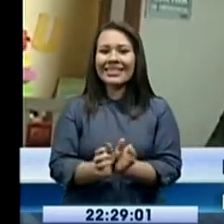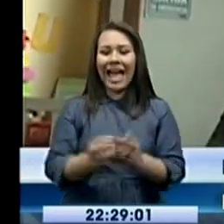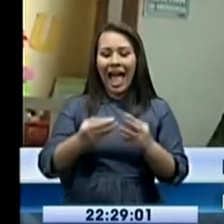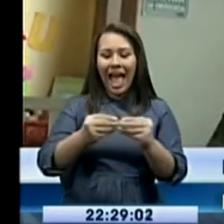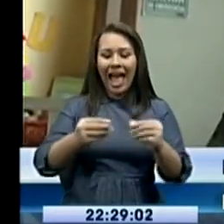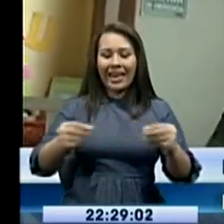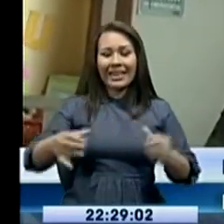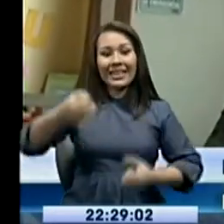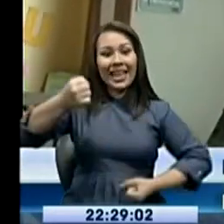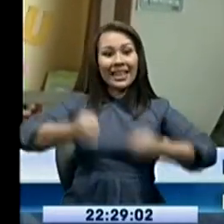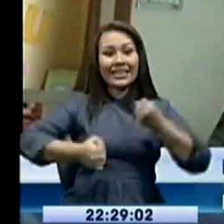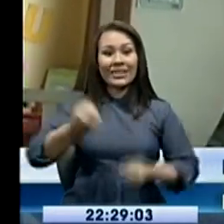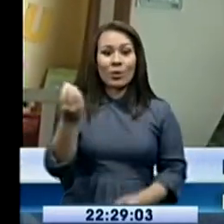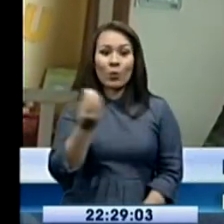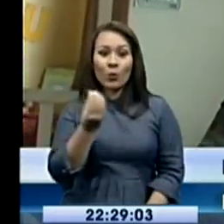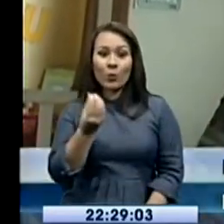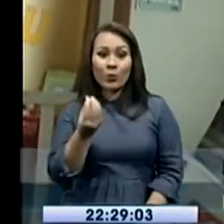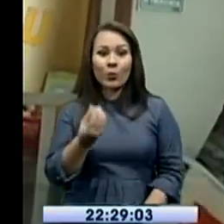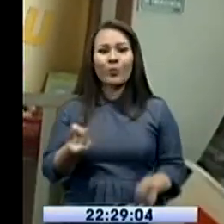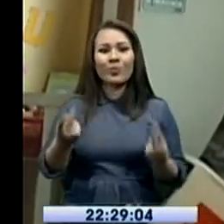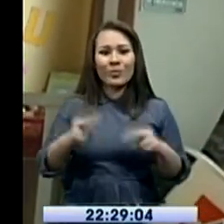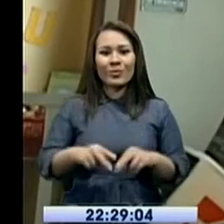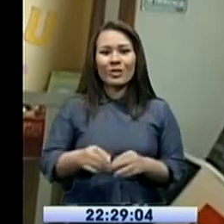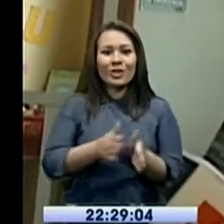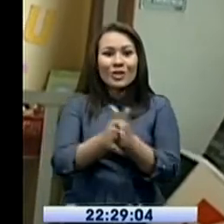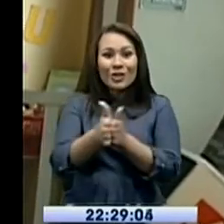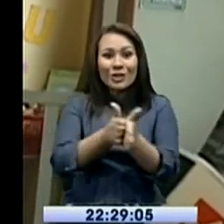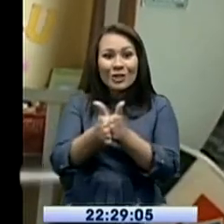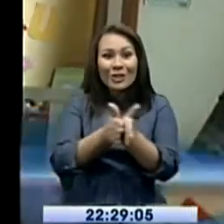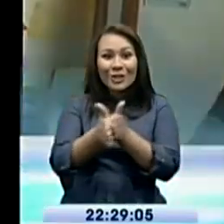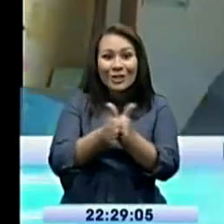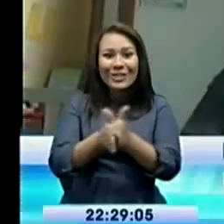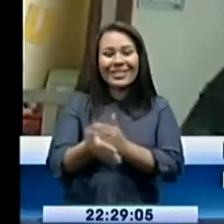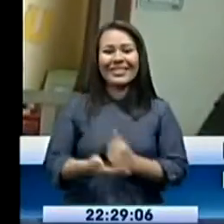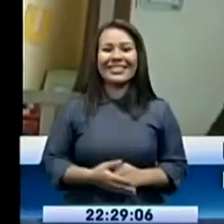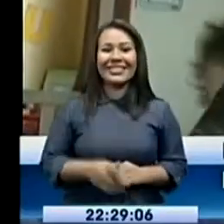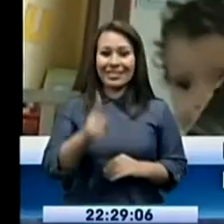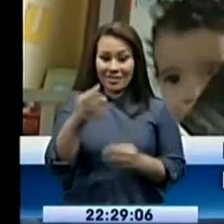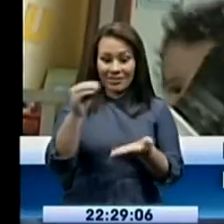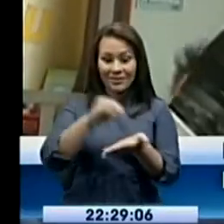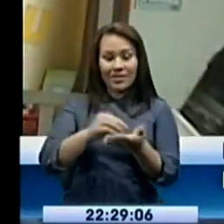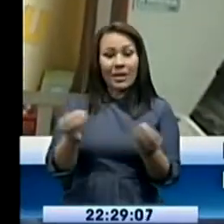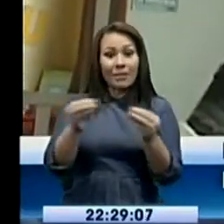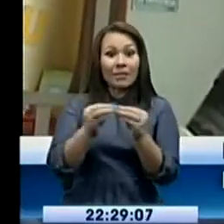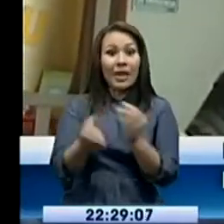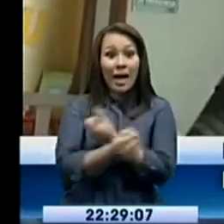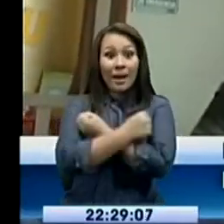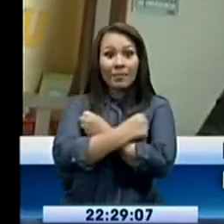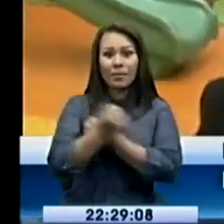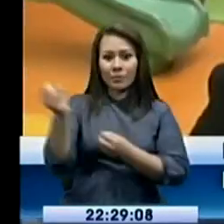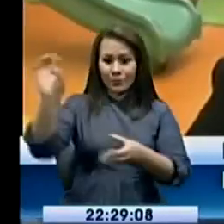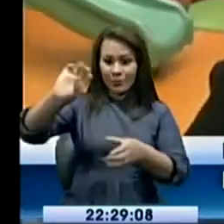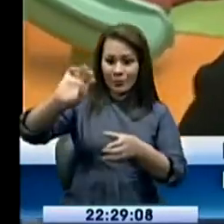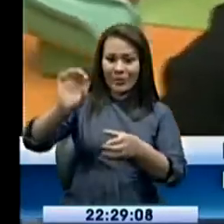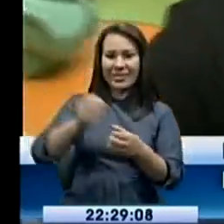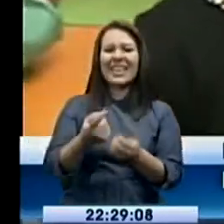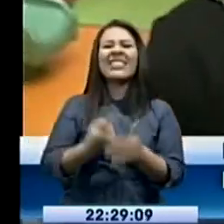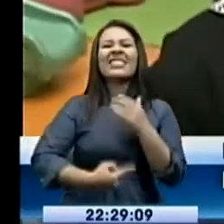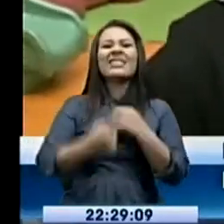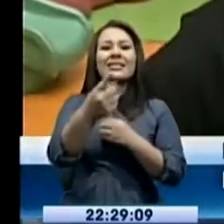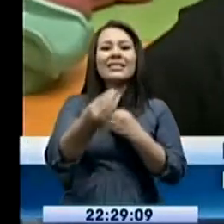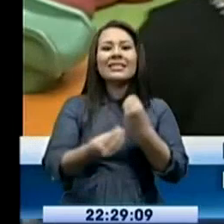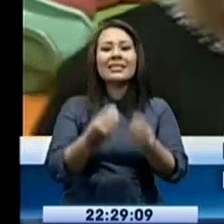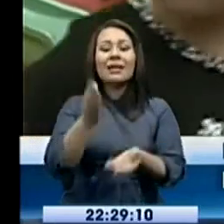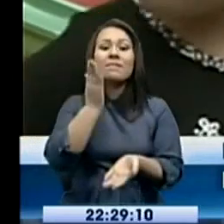Harina, leche, huevos, chocolate. ¿Y le pusiste mucho amor para tu mami? Sí. ¿Qué hiciste para tu